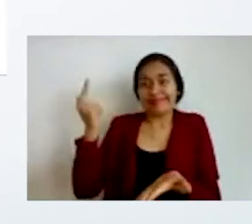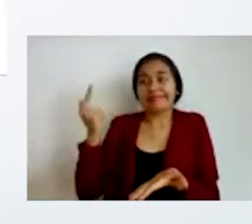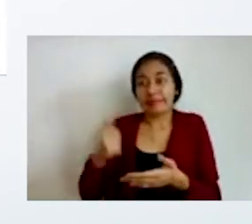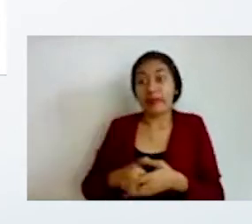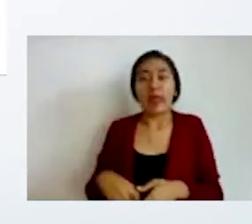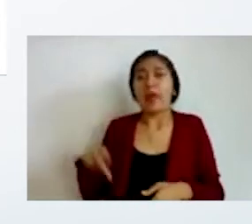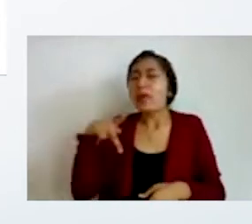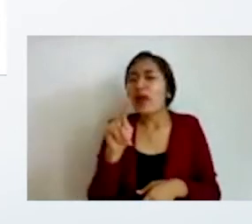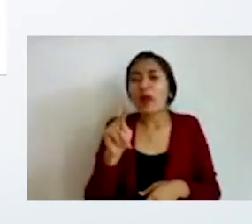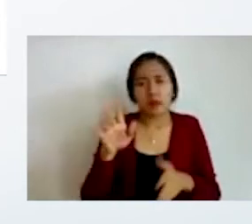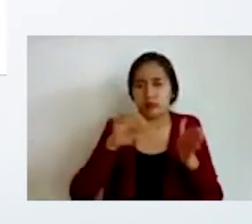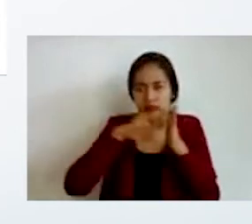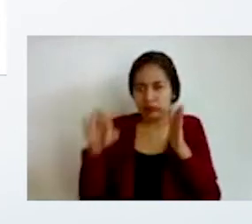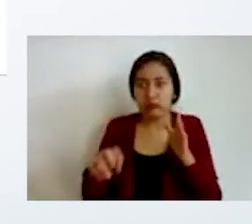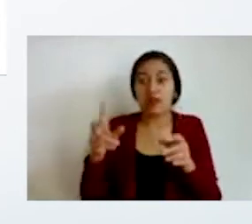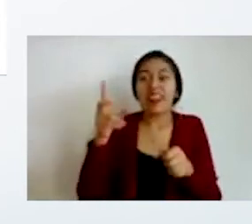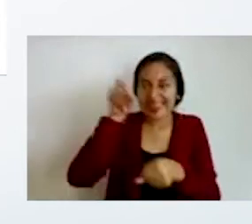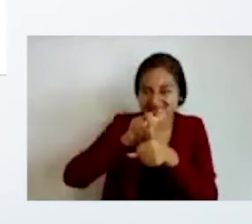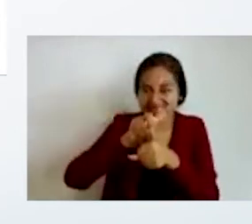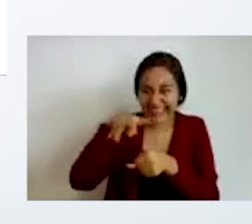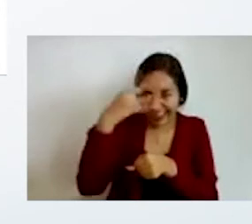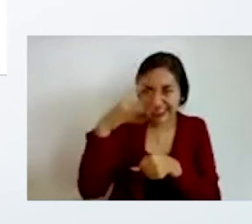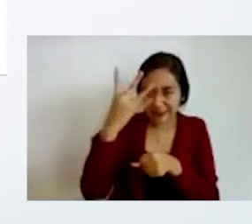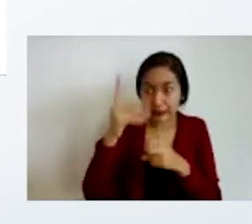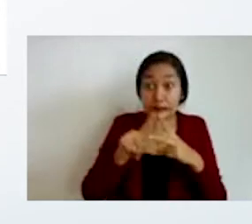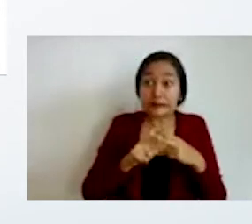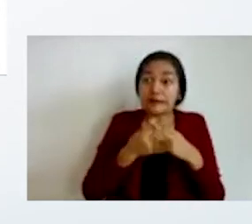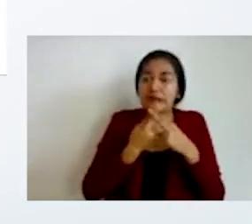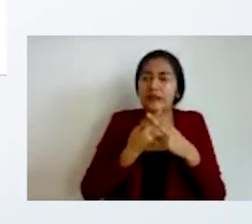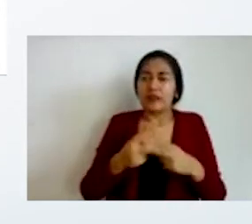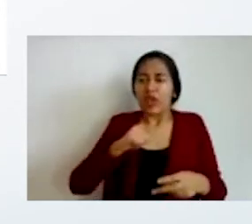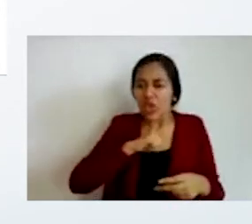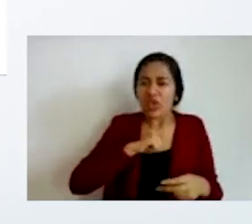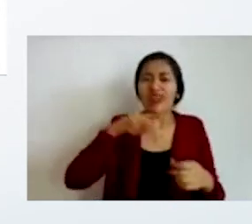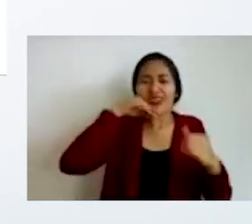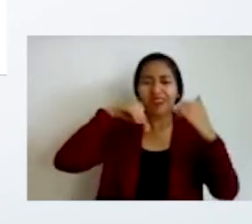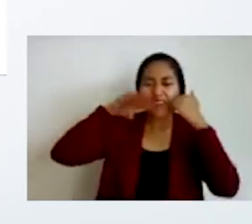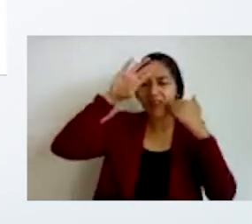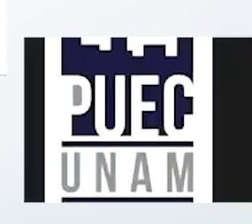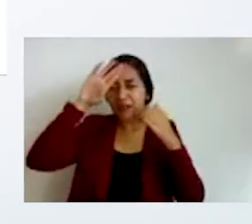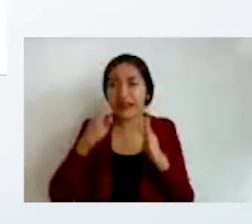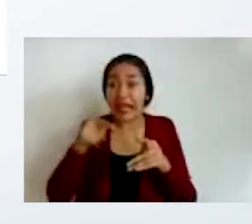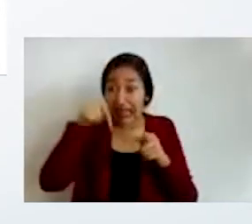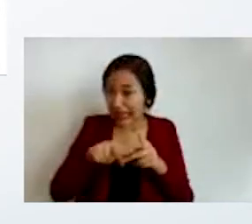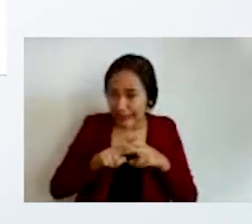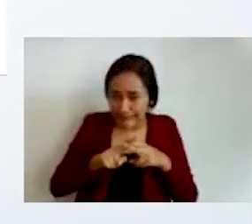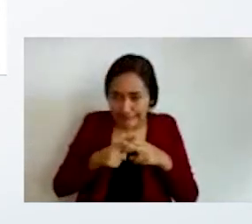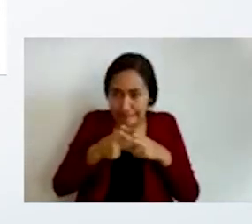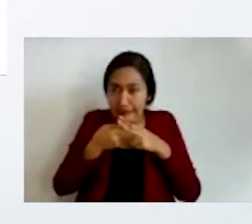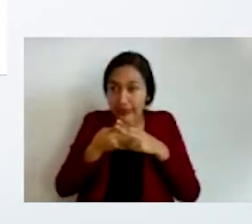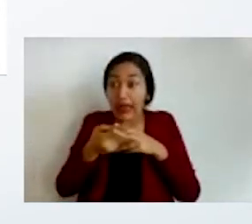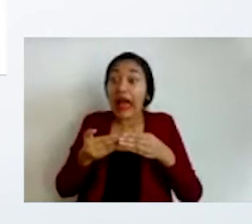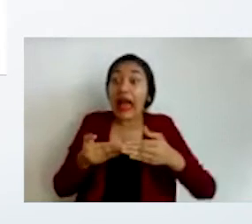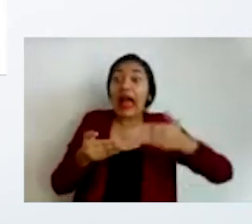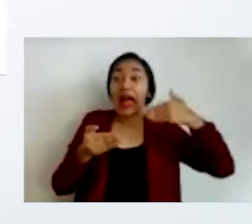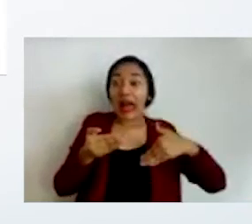14 presenta la enfermedad, tuvo que haberse contagiado y se tiene que haber incubado la enfermedad del